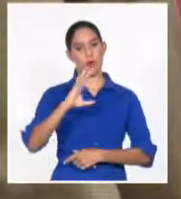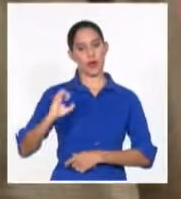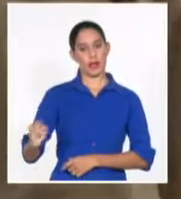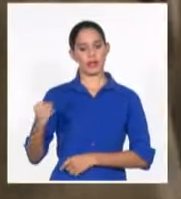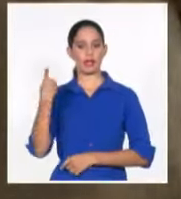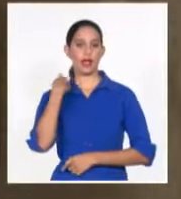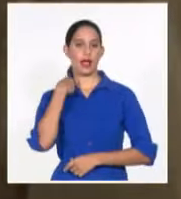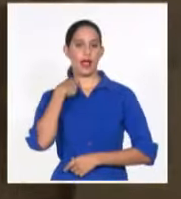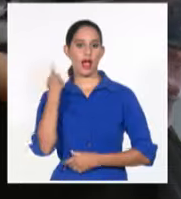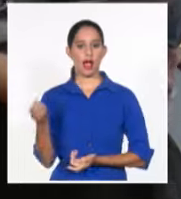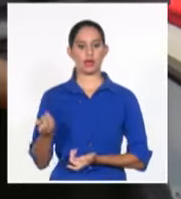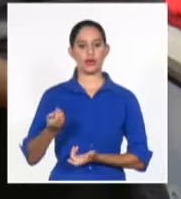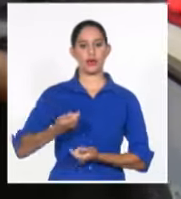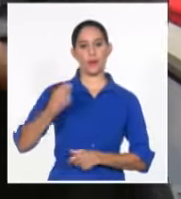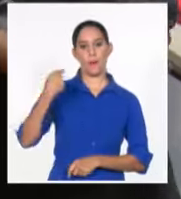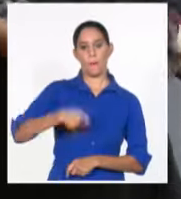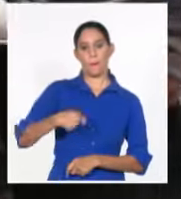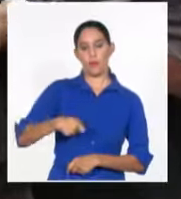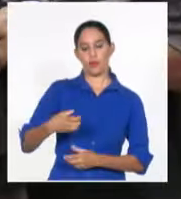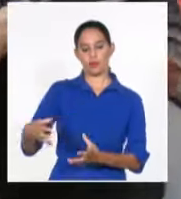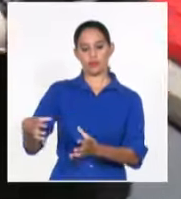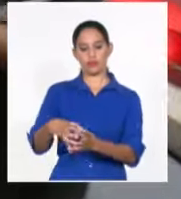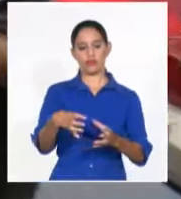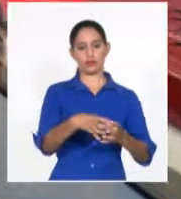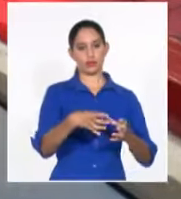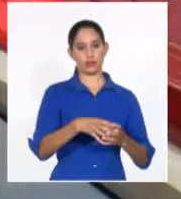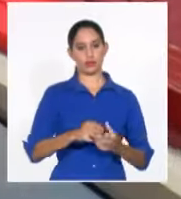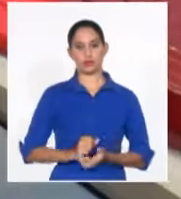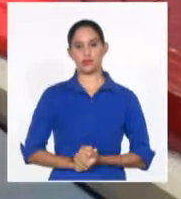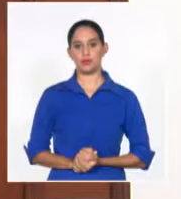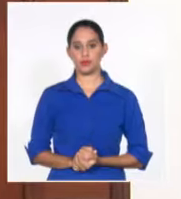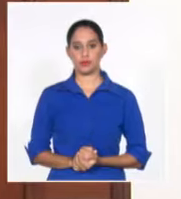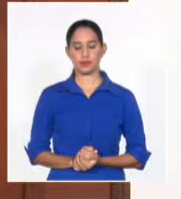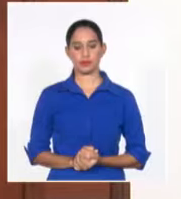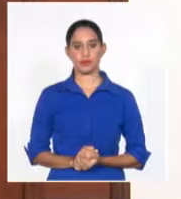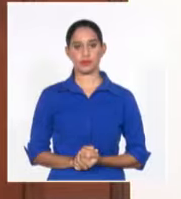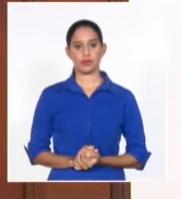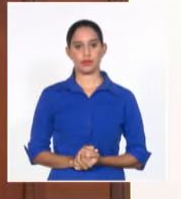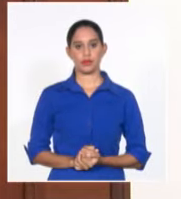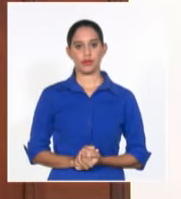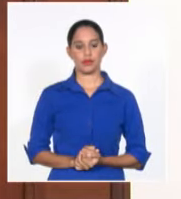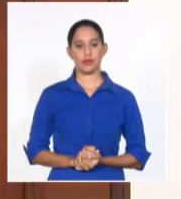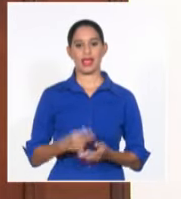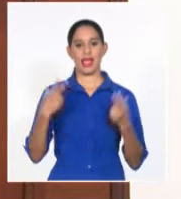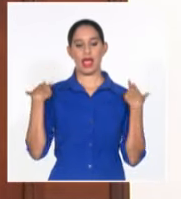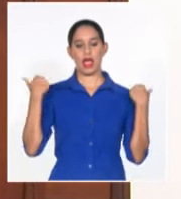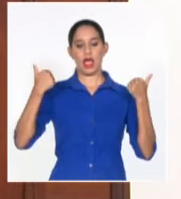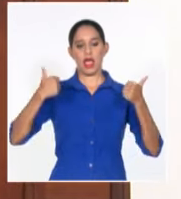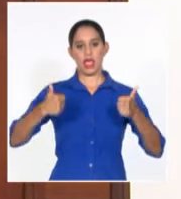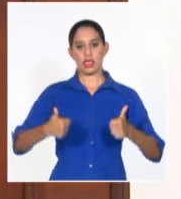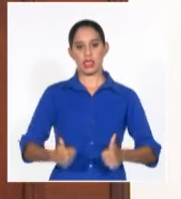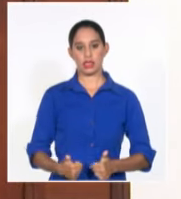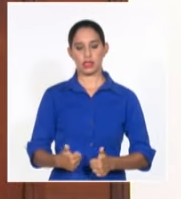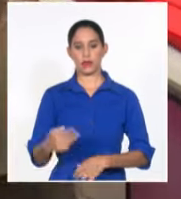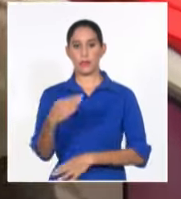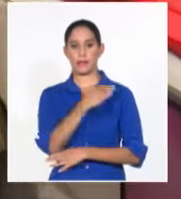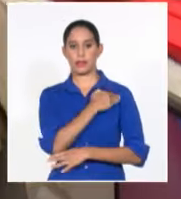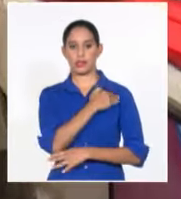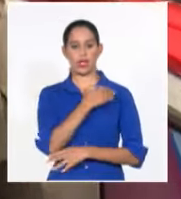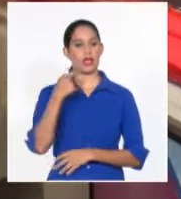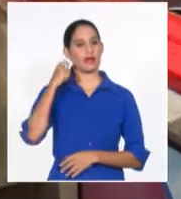de Bufetes Colectivos y la Unión Nacional de Juristas. La Dirección de Tribunales Militares y de la Fiscalía